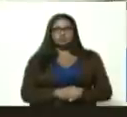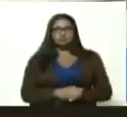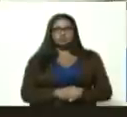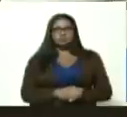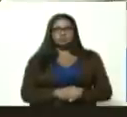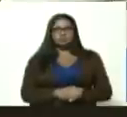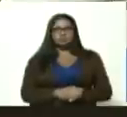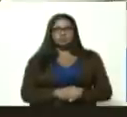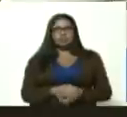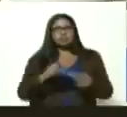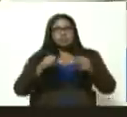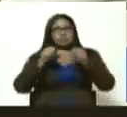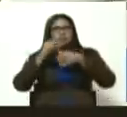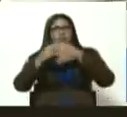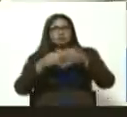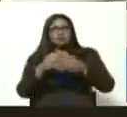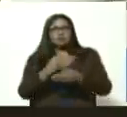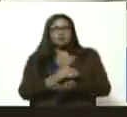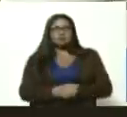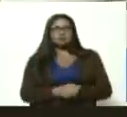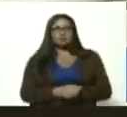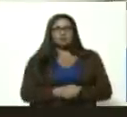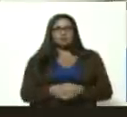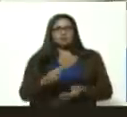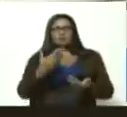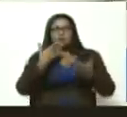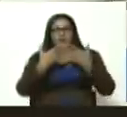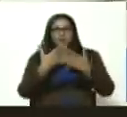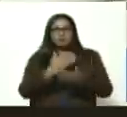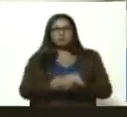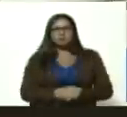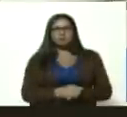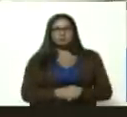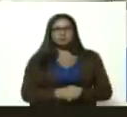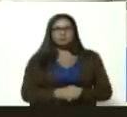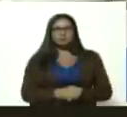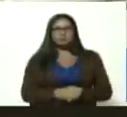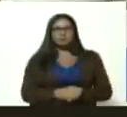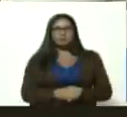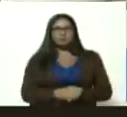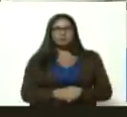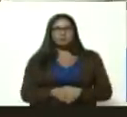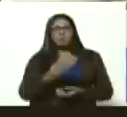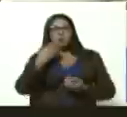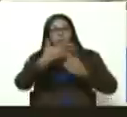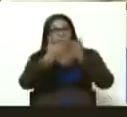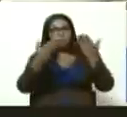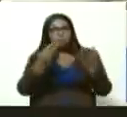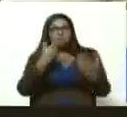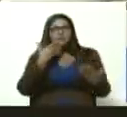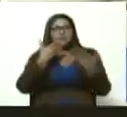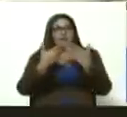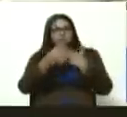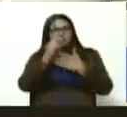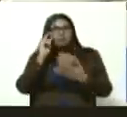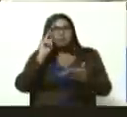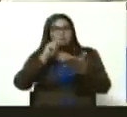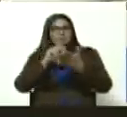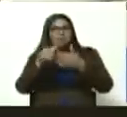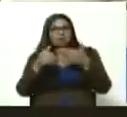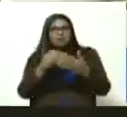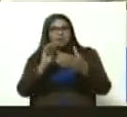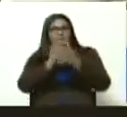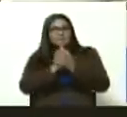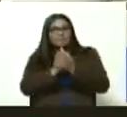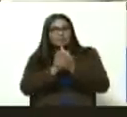y lo seguiremos haciendo no seguiremos muchas gracias bueno compañeros compañeros les agradezco su presencia compañeros